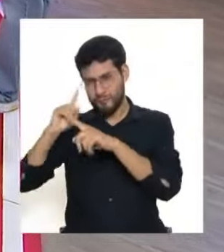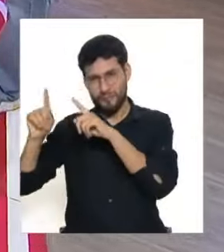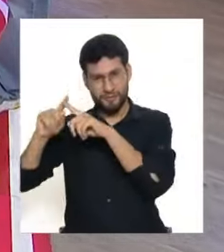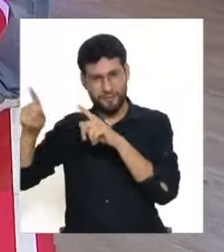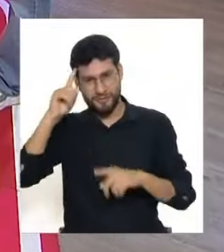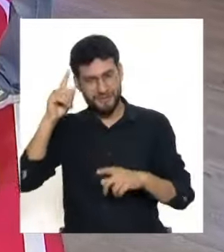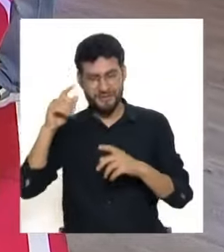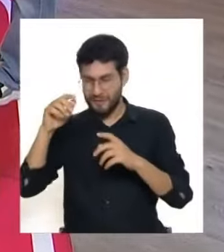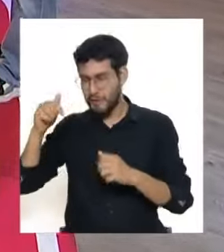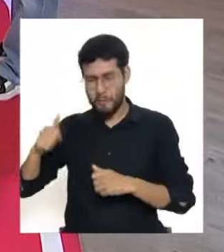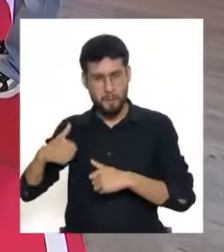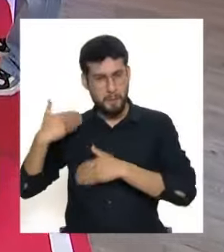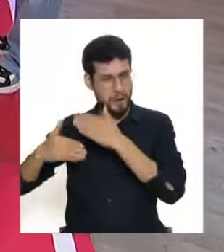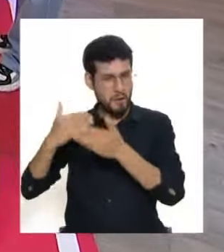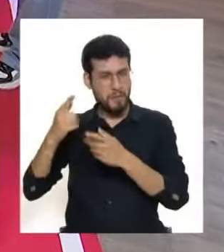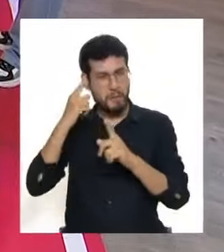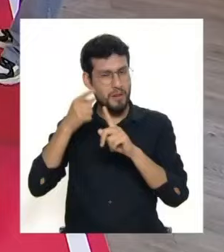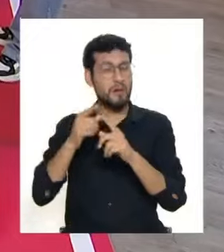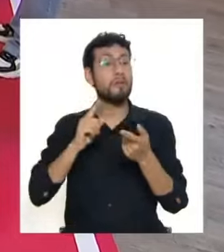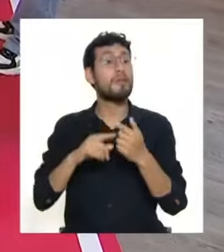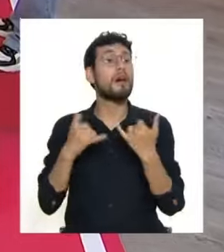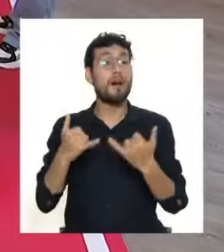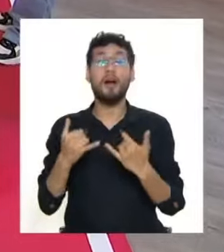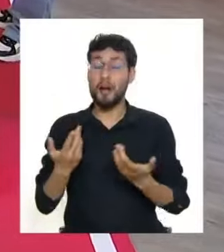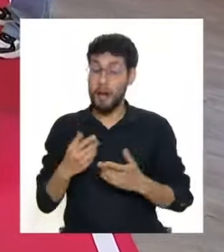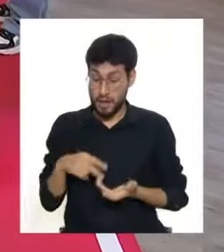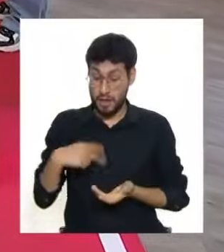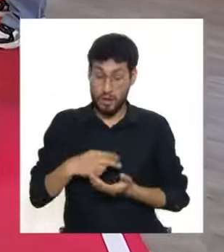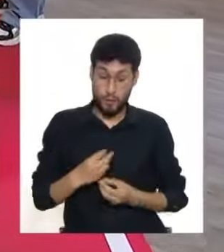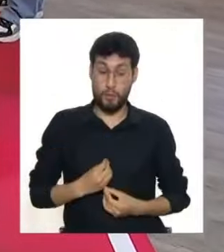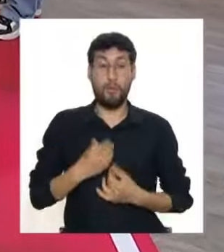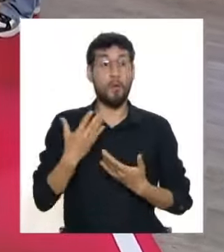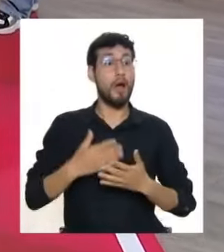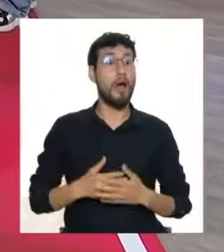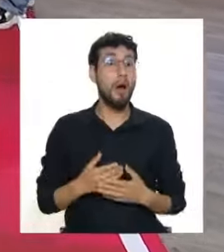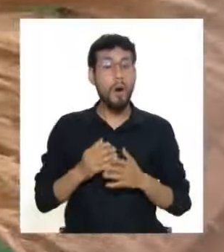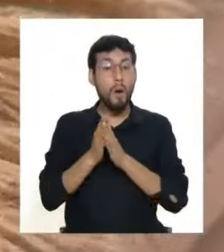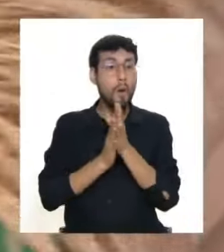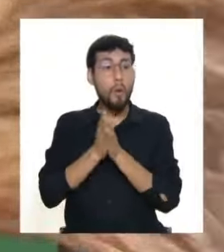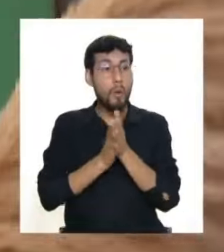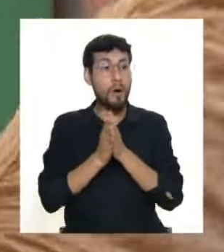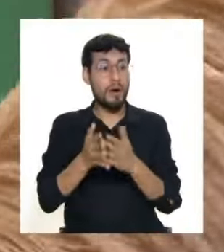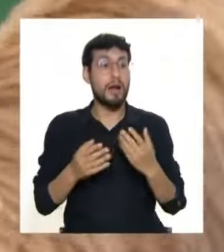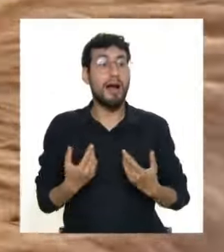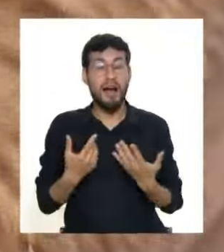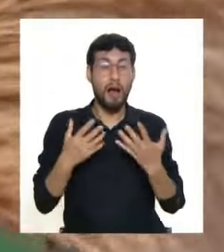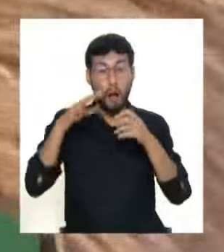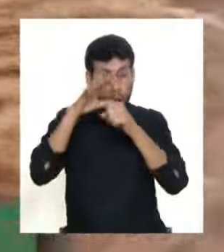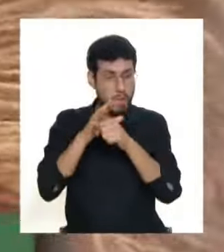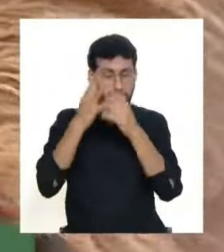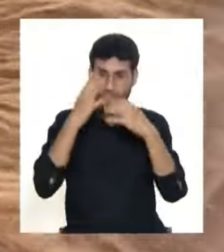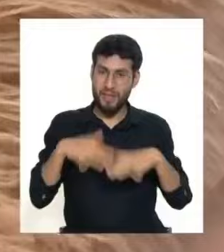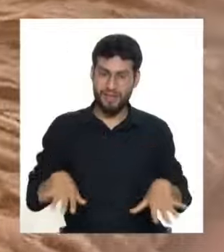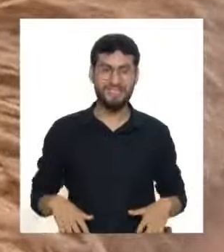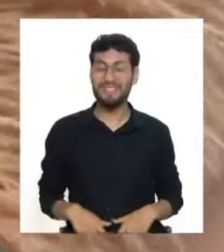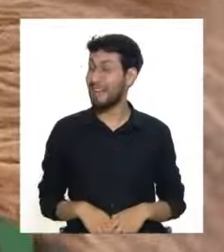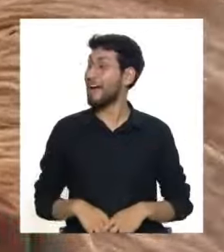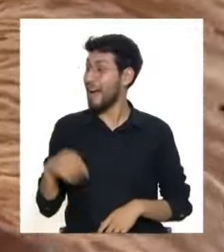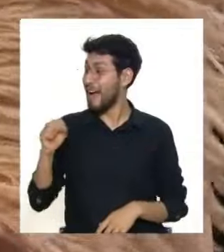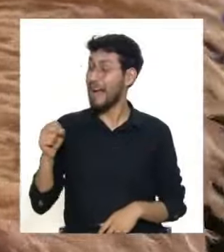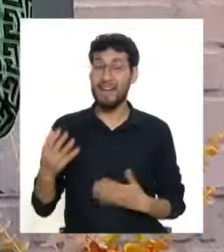pero creo que la danza nos enamora cada día más. Es algo que nos motiva, que nos desestresa, que nos mueve cada día.